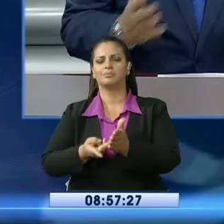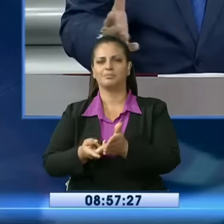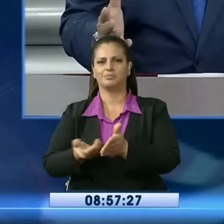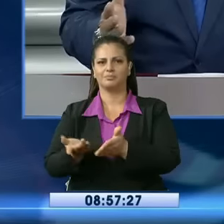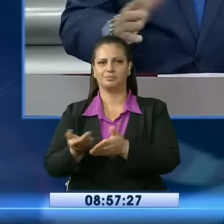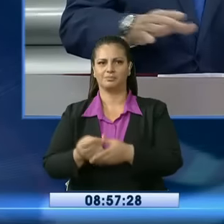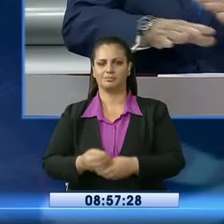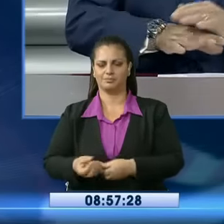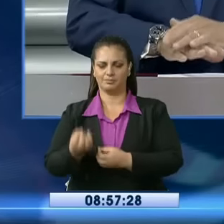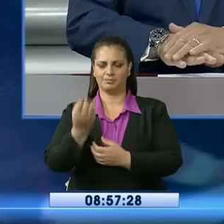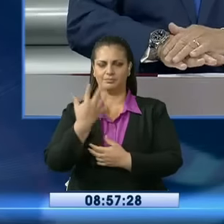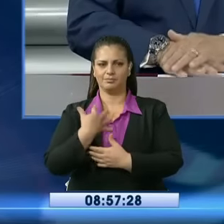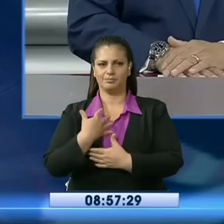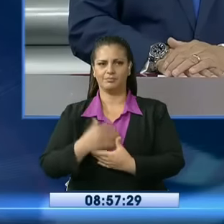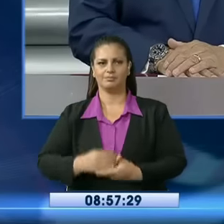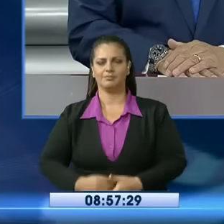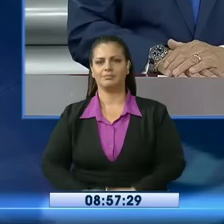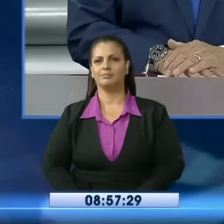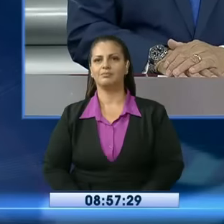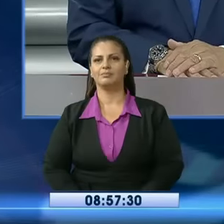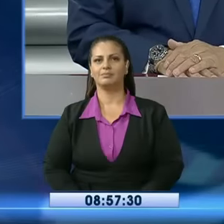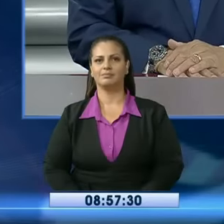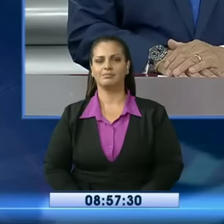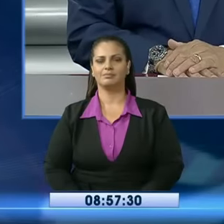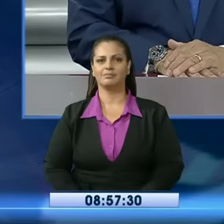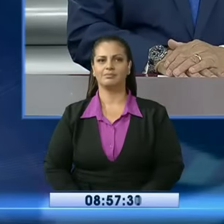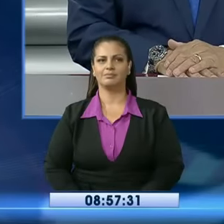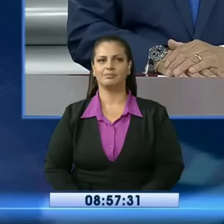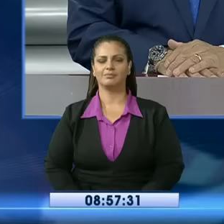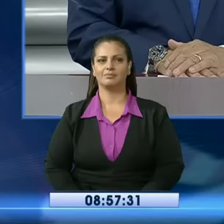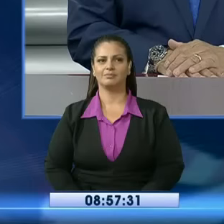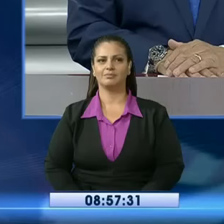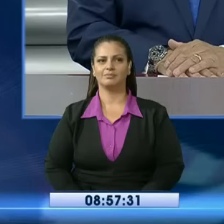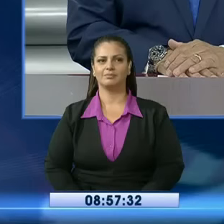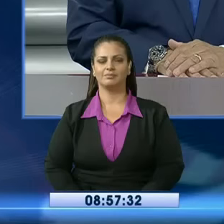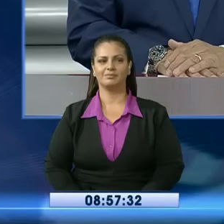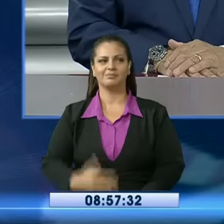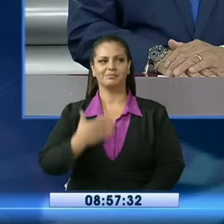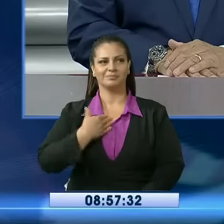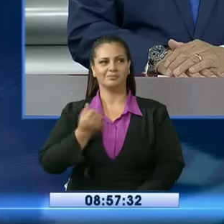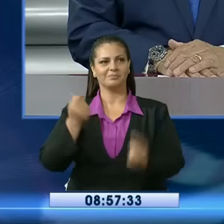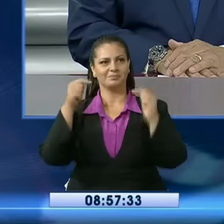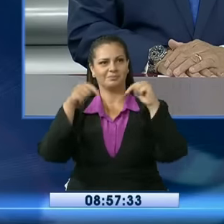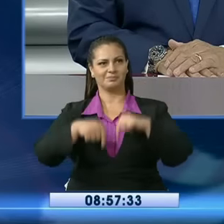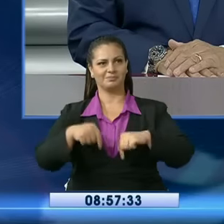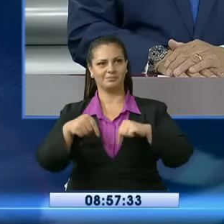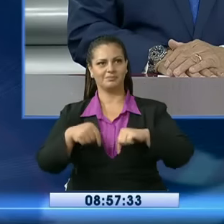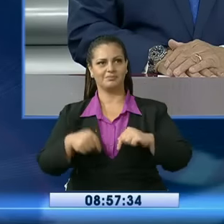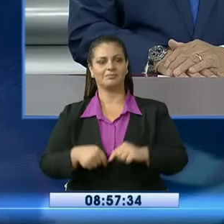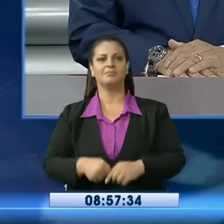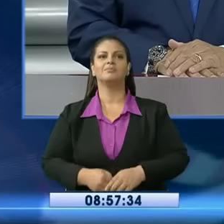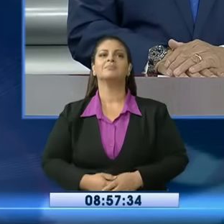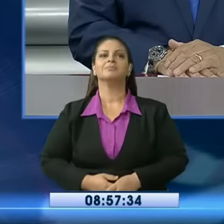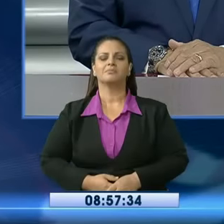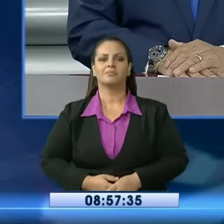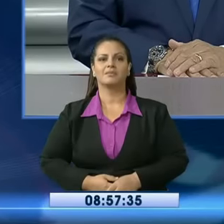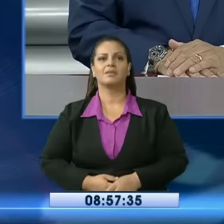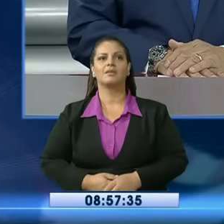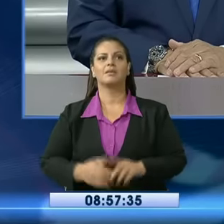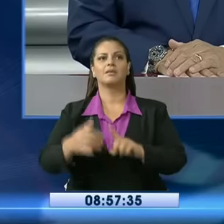qué información nos tiene desde ese sitio. Hugo, ¿cómo estás? Estamos junto al Parque La Victoria, a la Avenida Quito